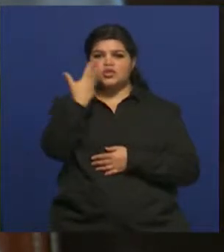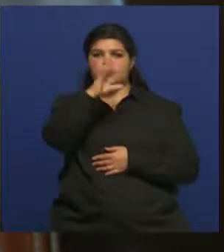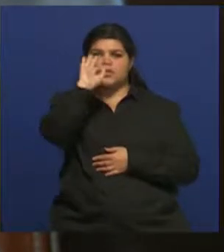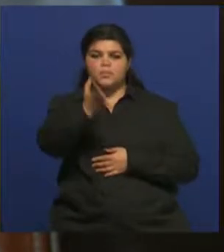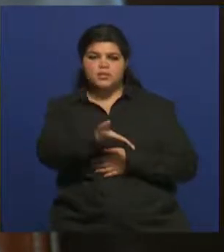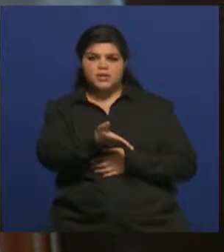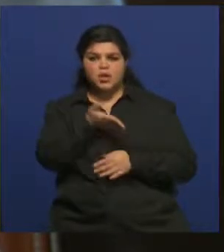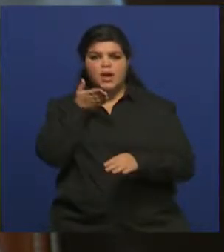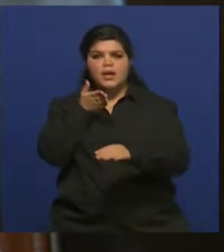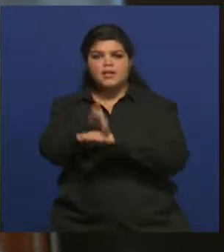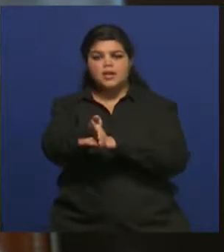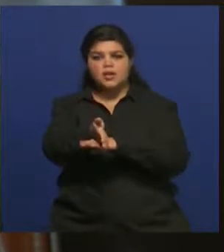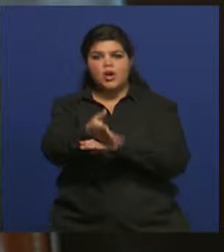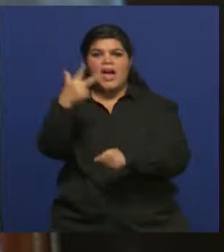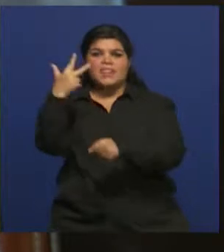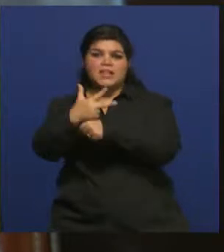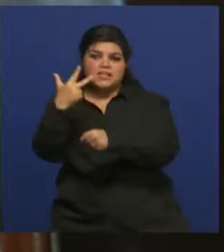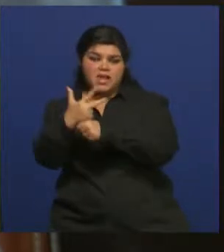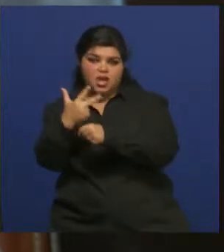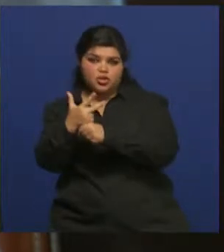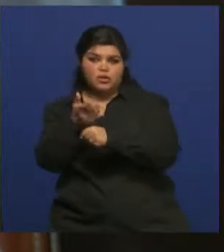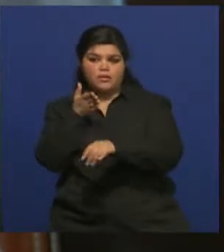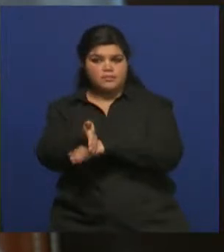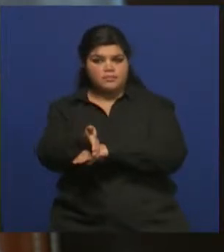a institutos terciarios o